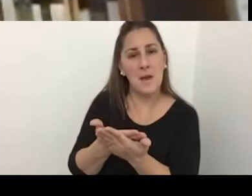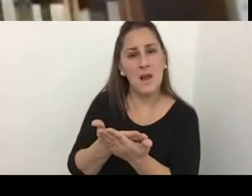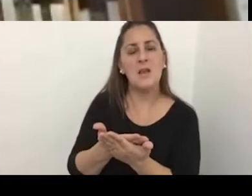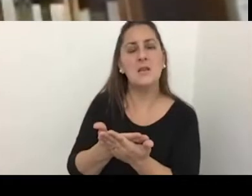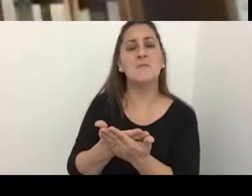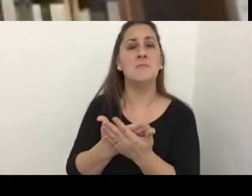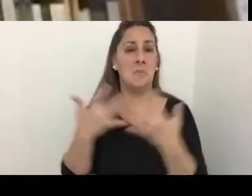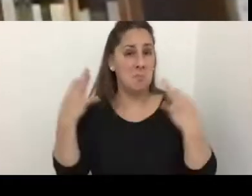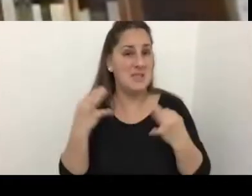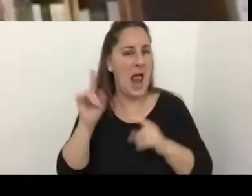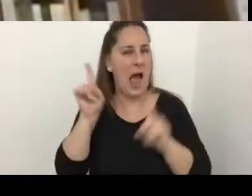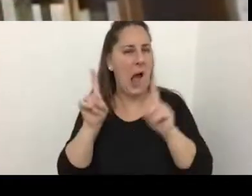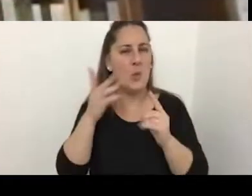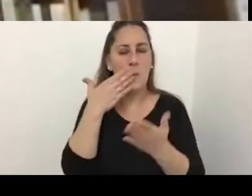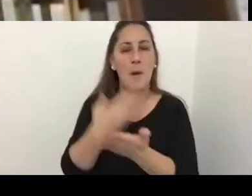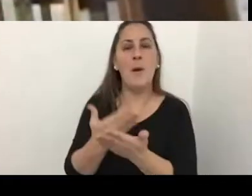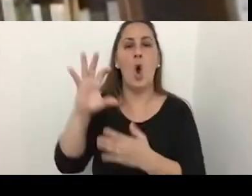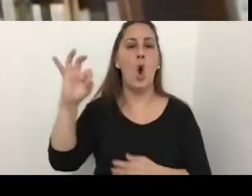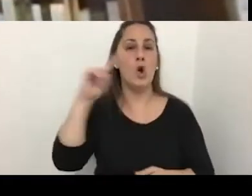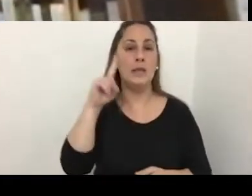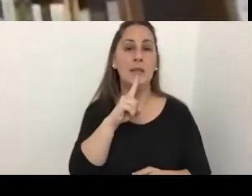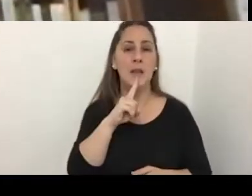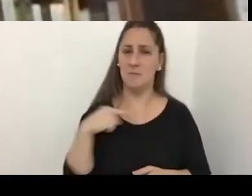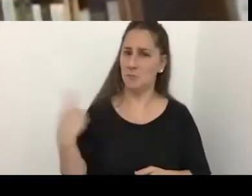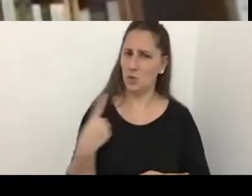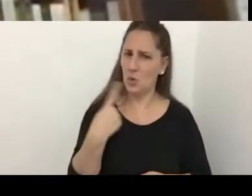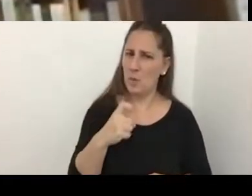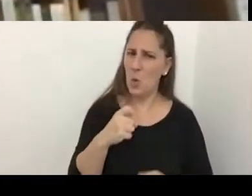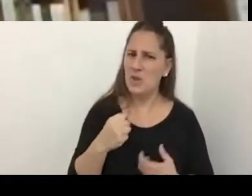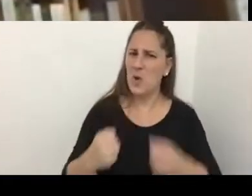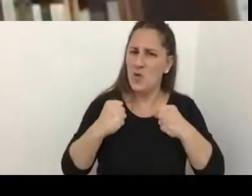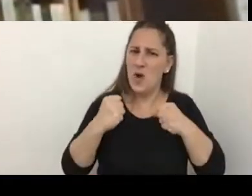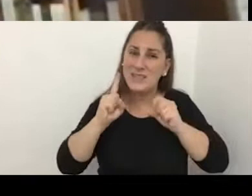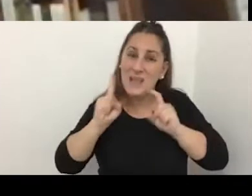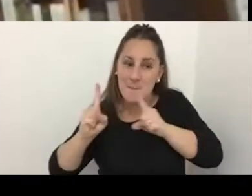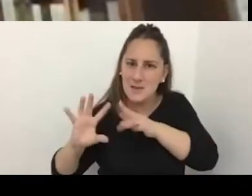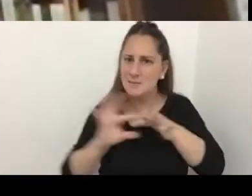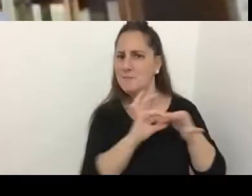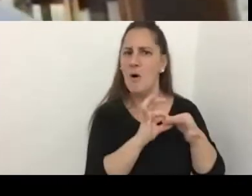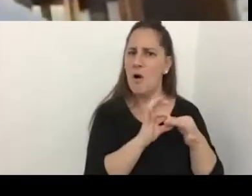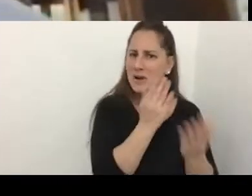particularmente de algunos documentos del OIT, nos damos cuenta que no tienen la fuerza vinculante que se plantea.